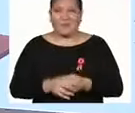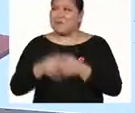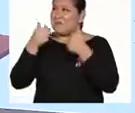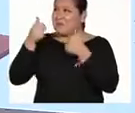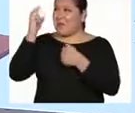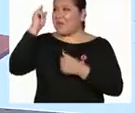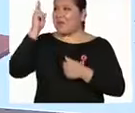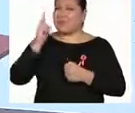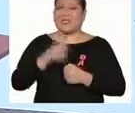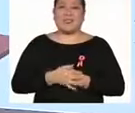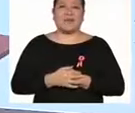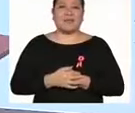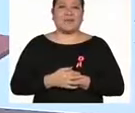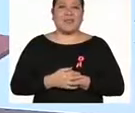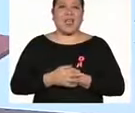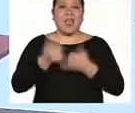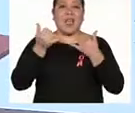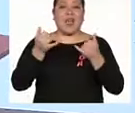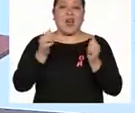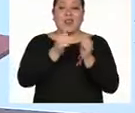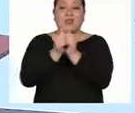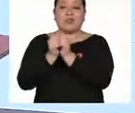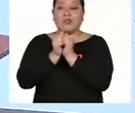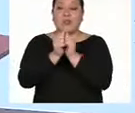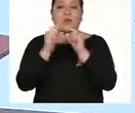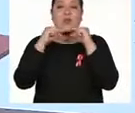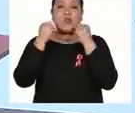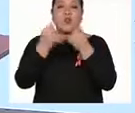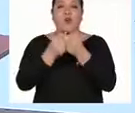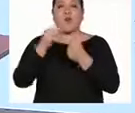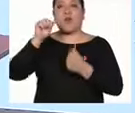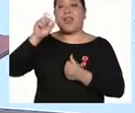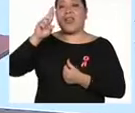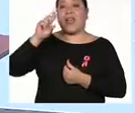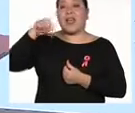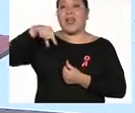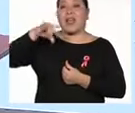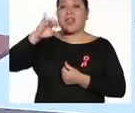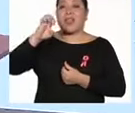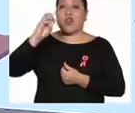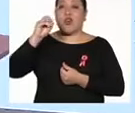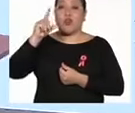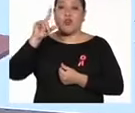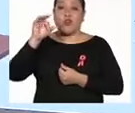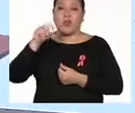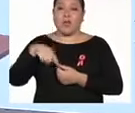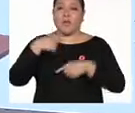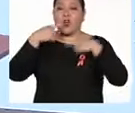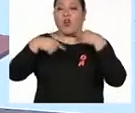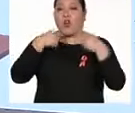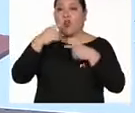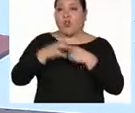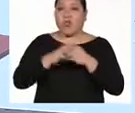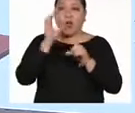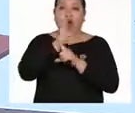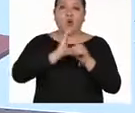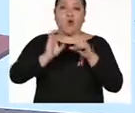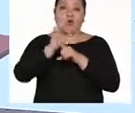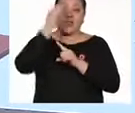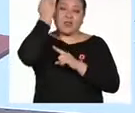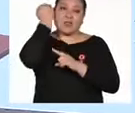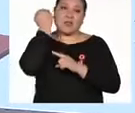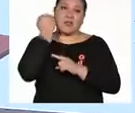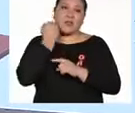bien, profesora. Ahora estoy juntándome con mi grupo de arqueología para comentar textos sobre culturas ancestrales. Y hemos estado